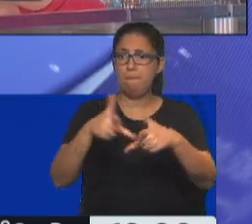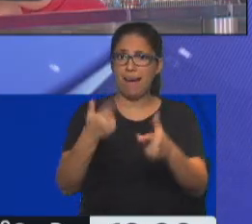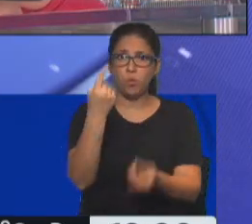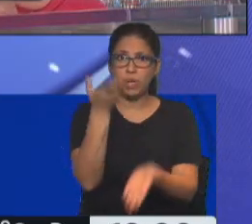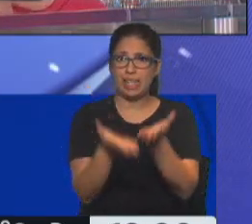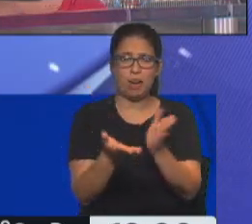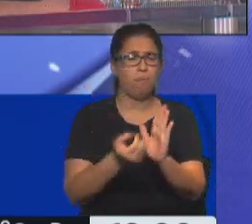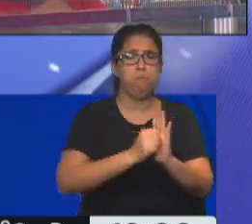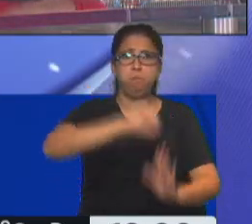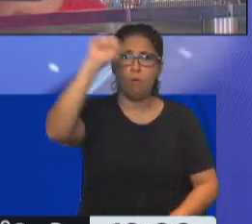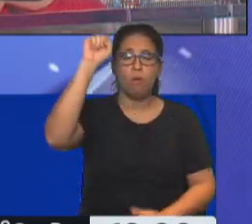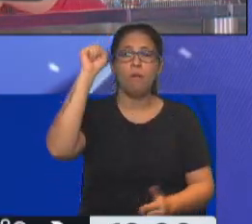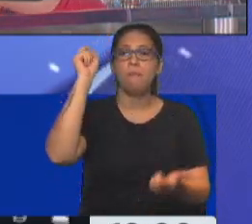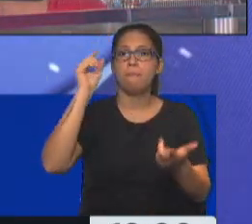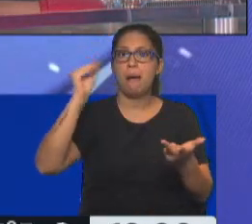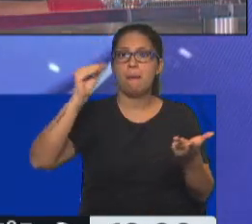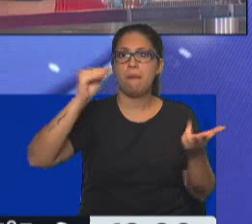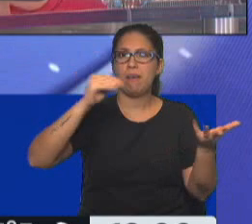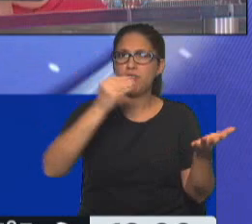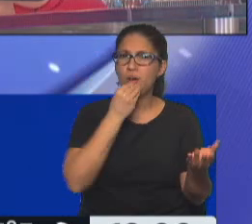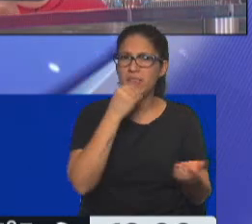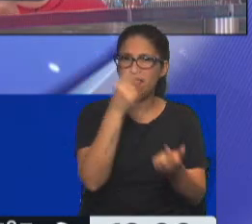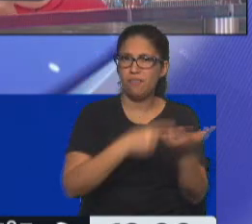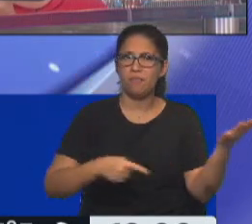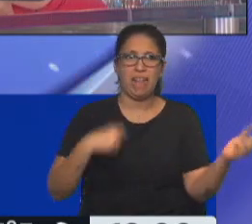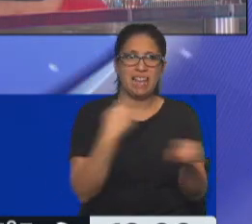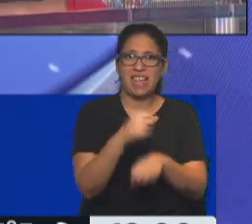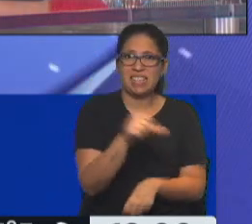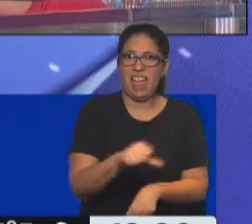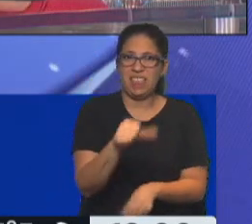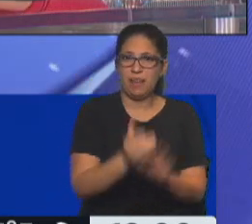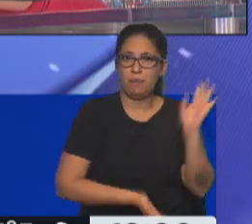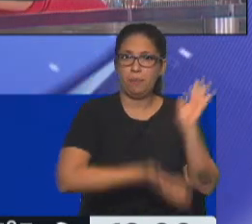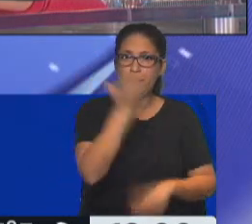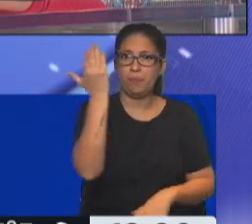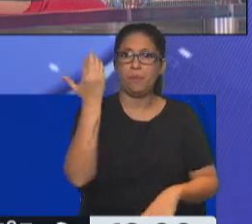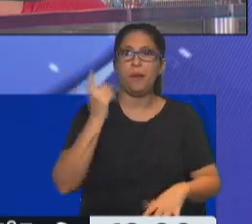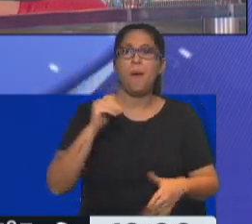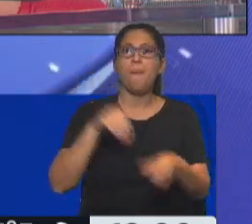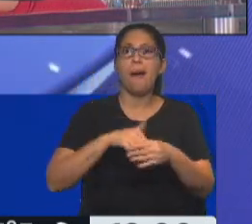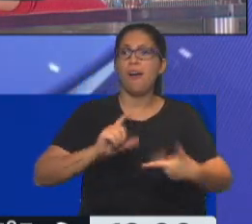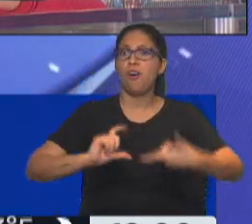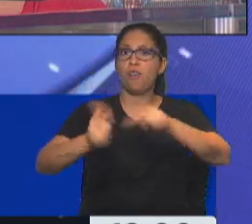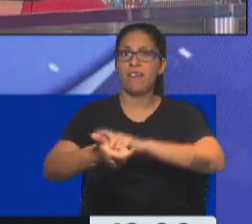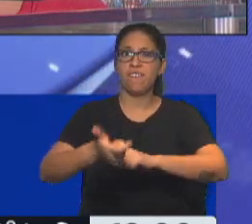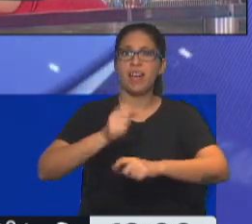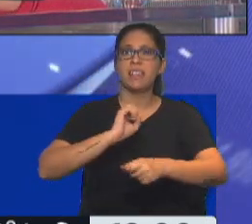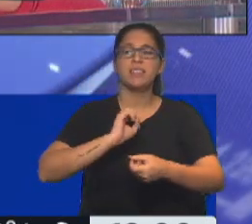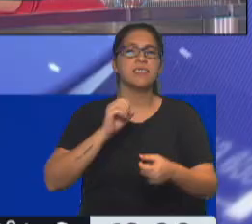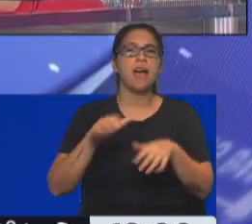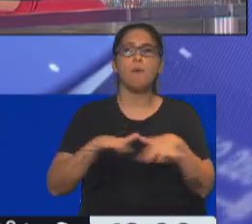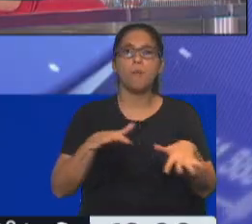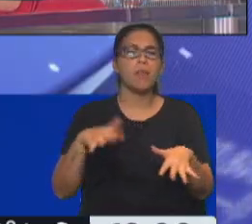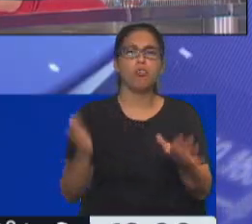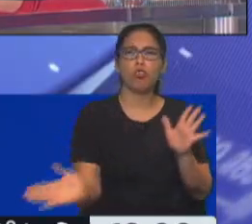el pan, hasta, bueno, varios alimentos, hasta el aceite, por ejemplo, hasta las transacciones bancarias, entre otros. Esto generó